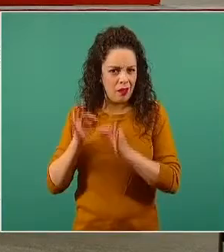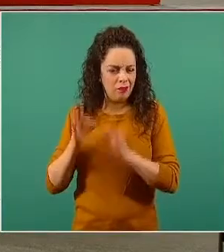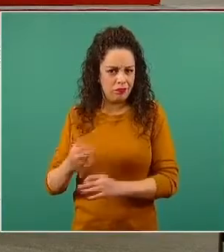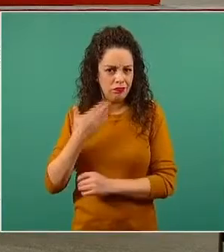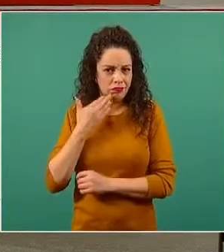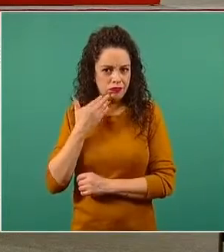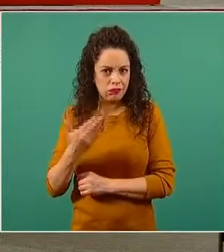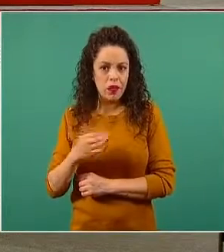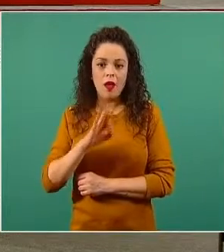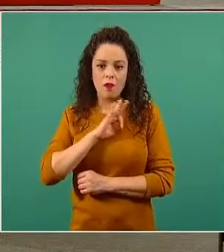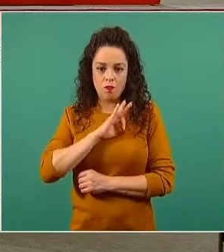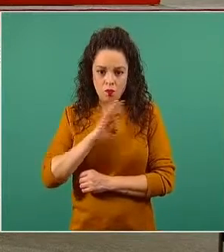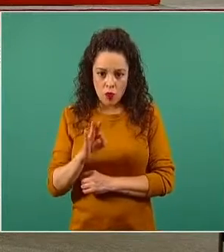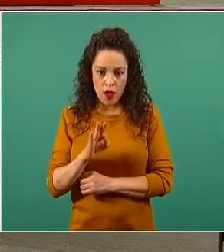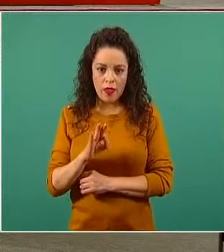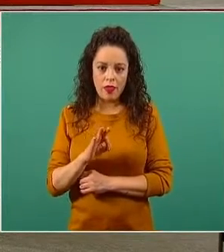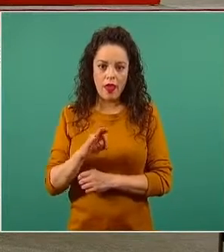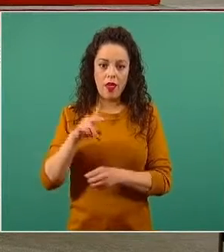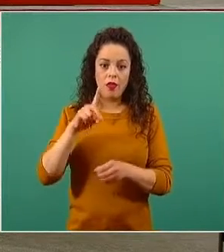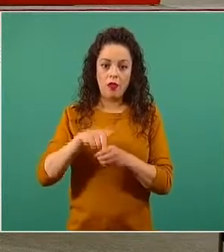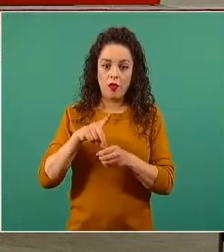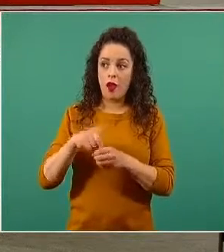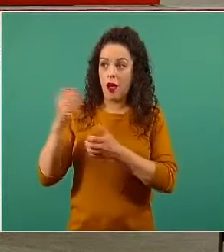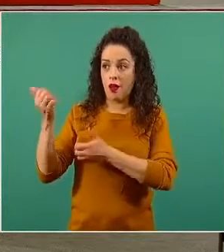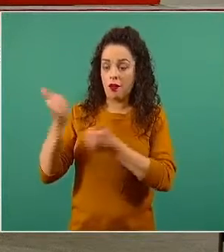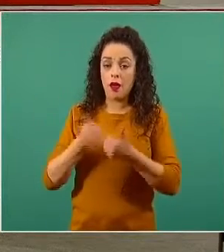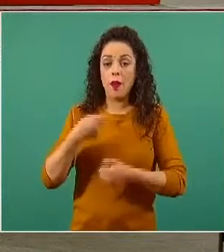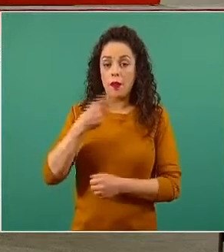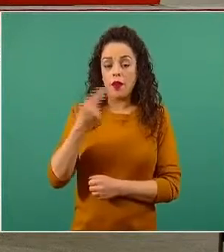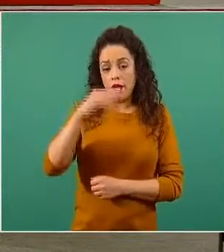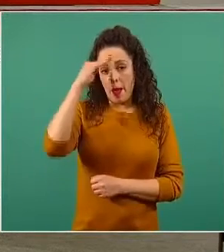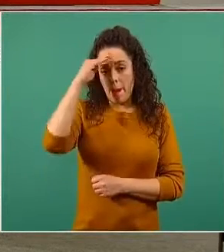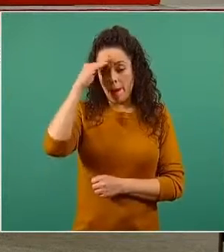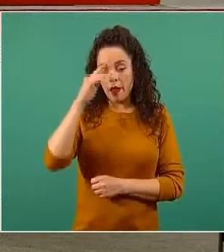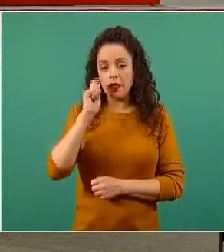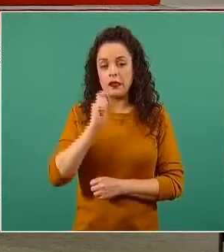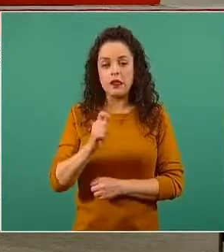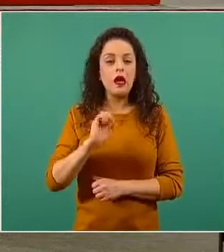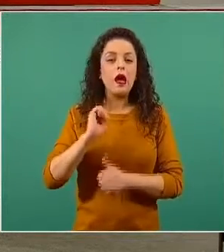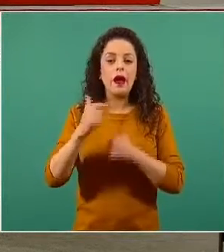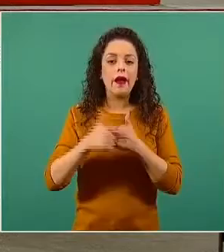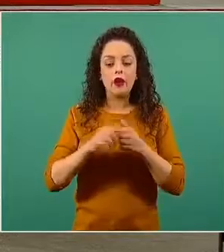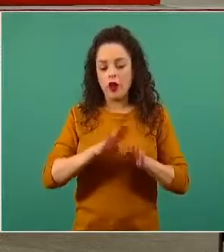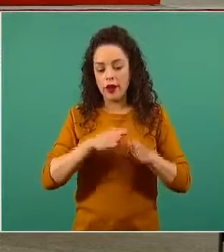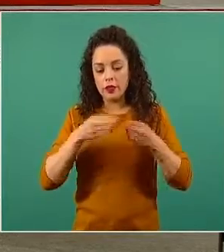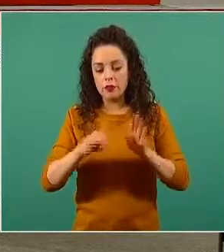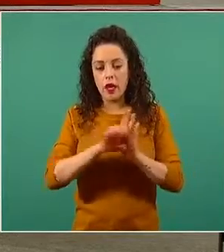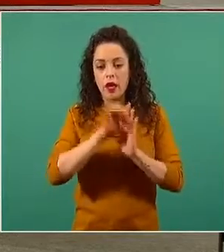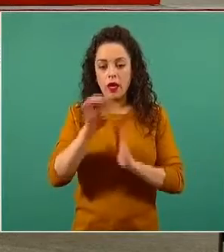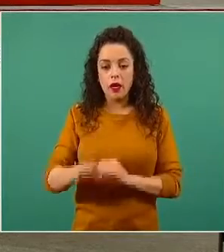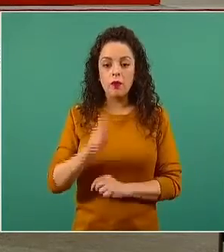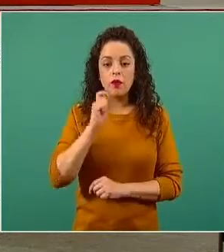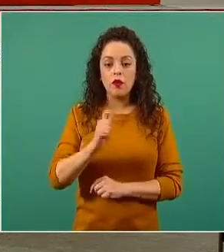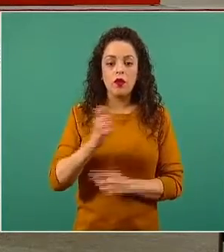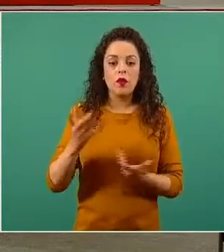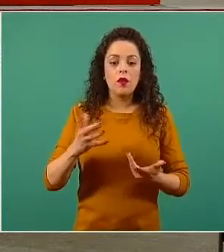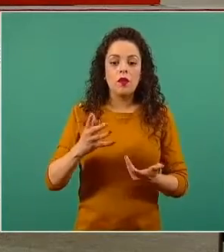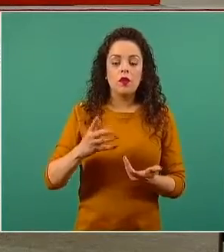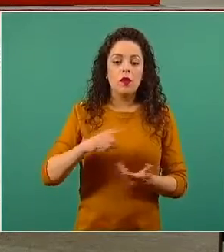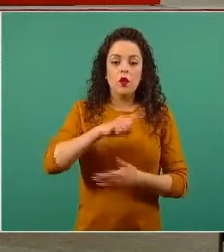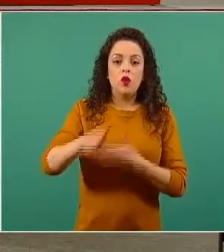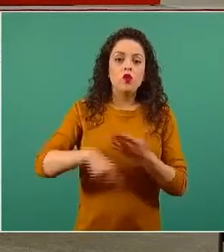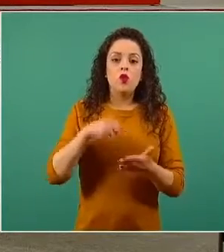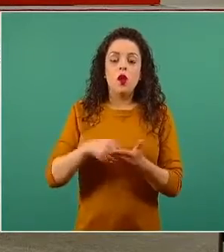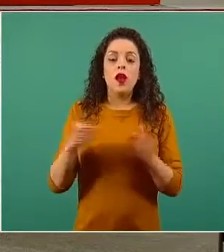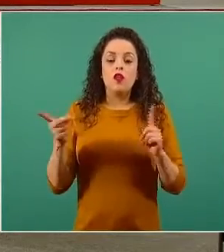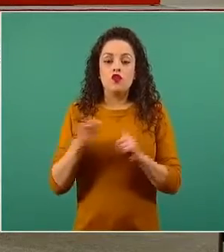sumar al donativo, considerando retos específicos, por ejemplo, este que comentábamos de las zonas